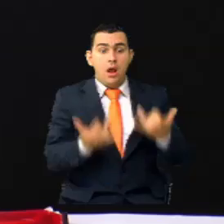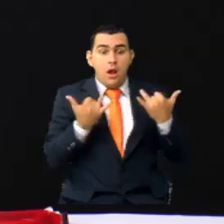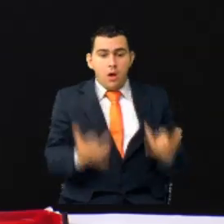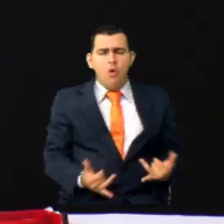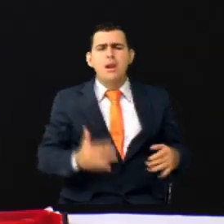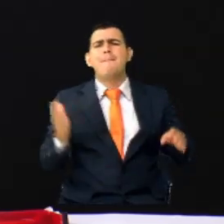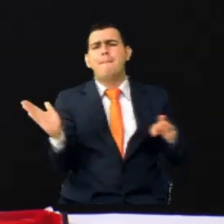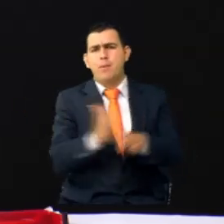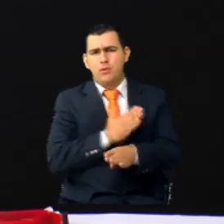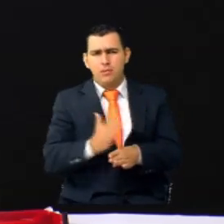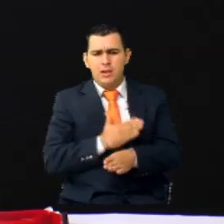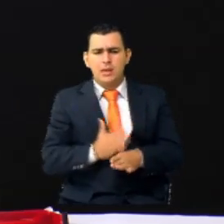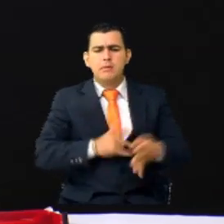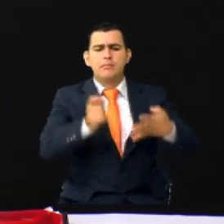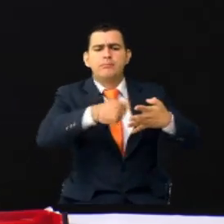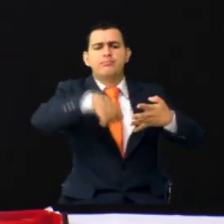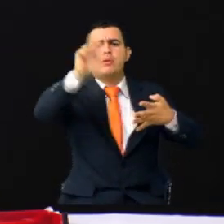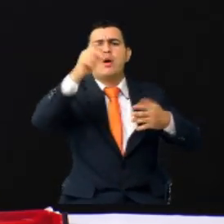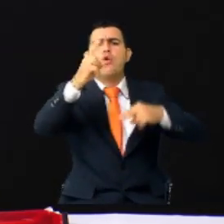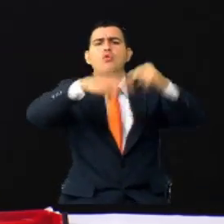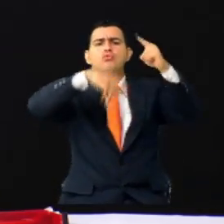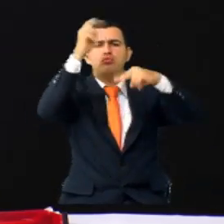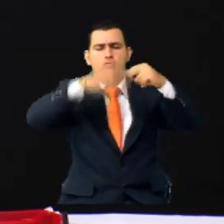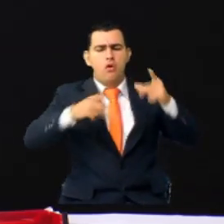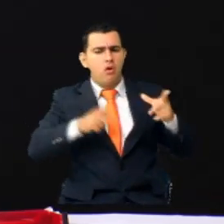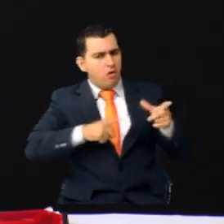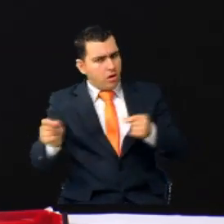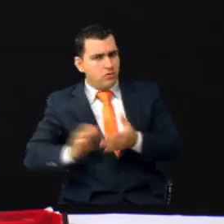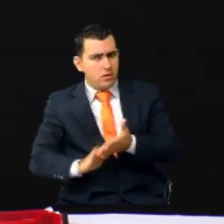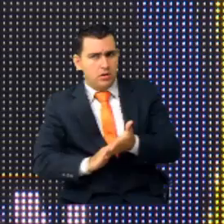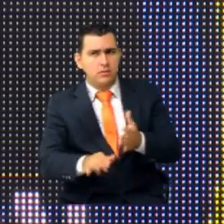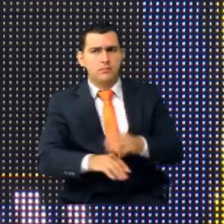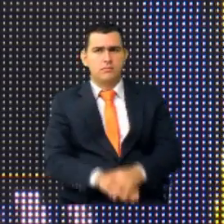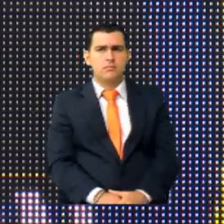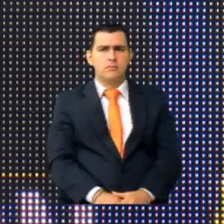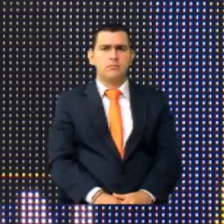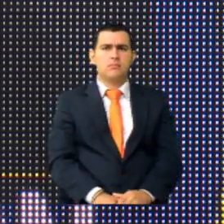de la licencia de construcción que ya están superados.